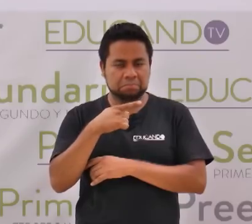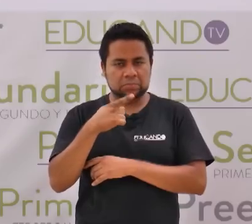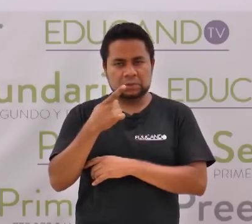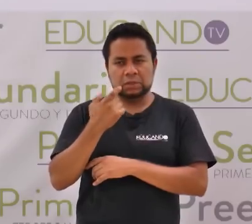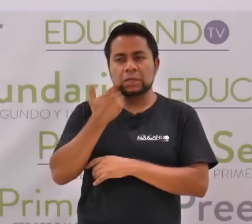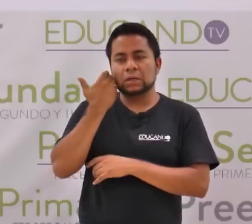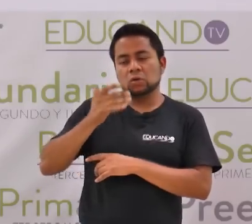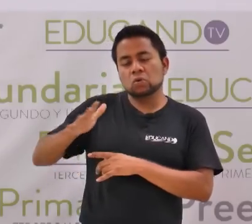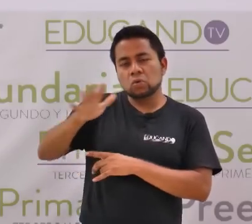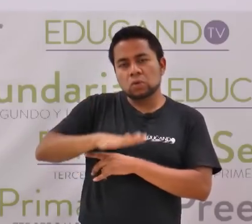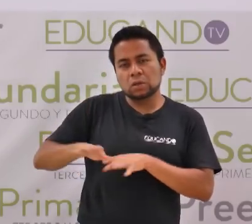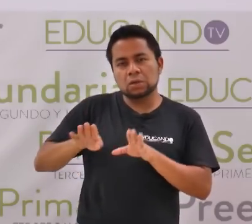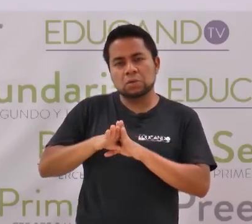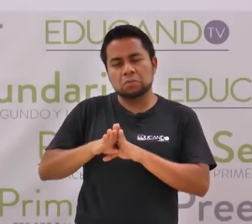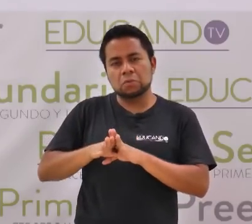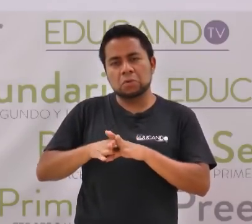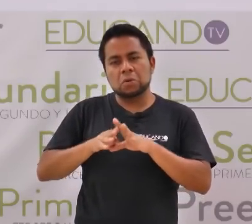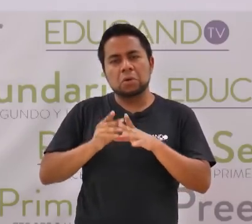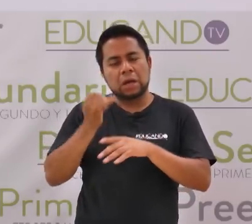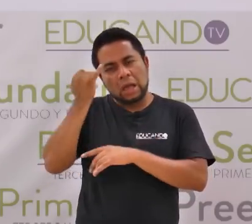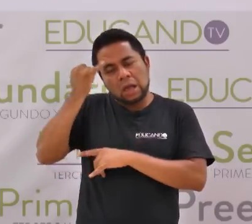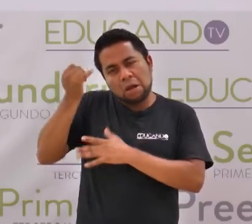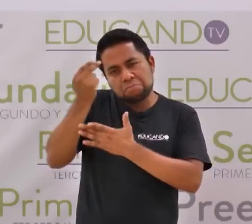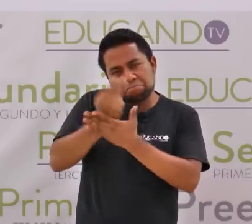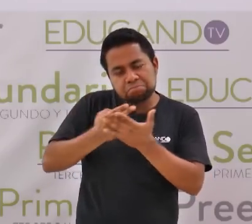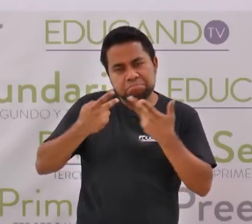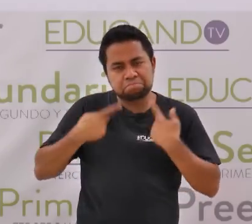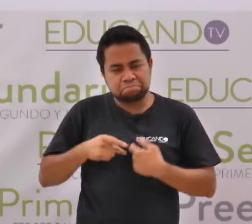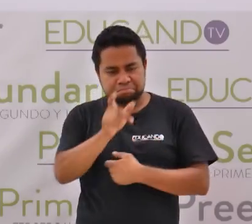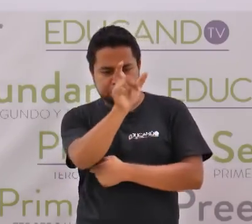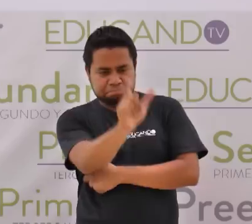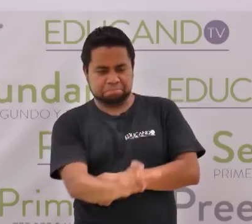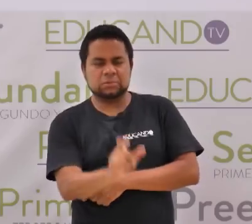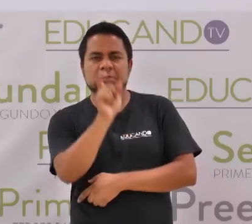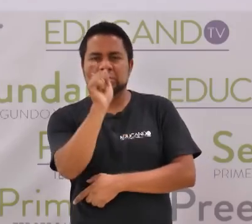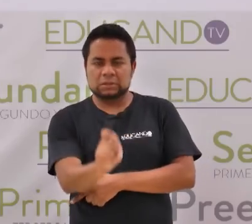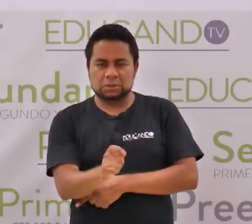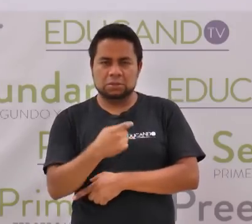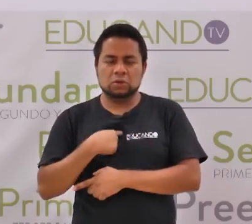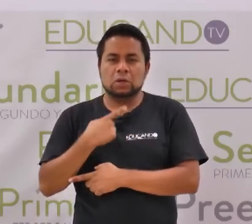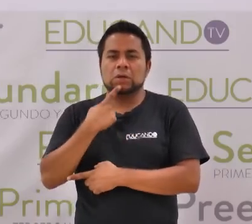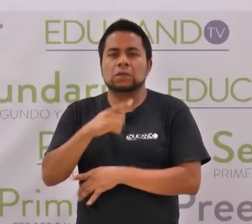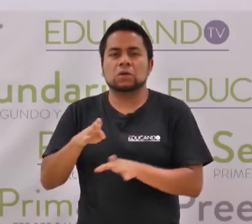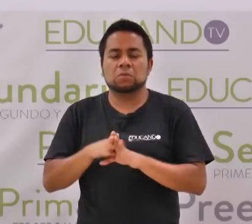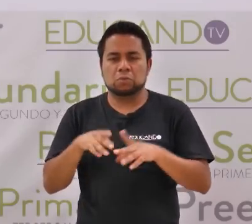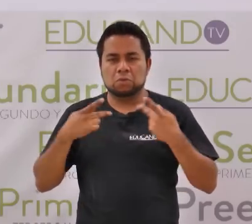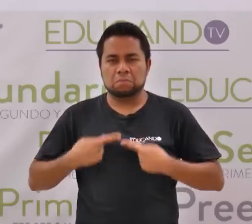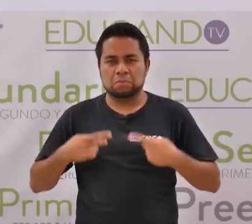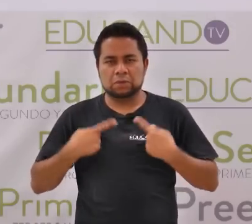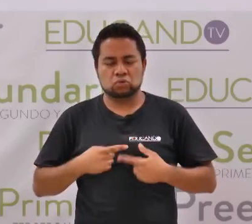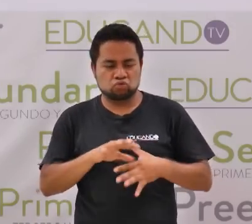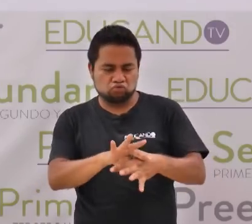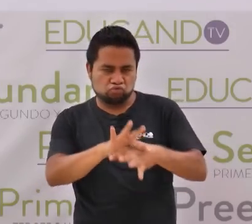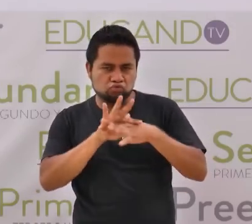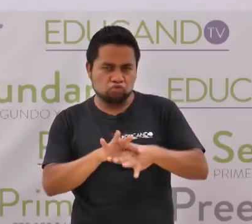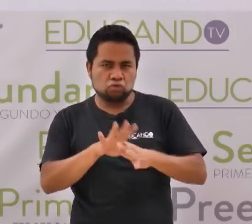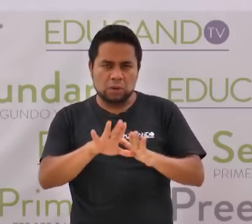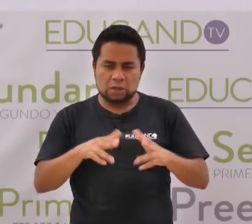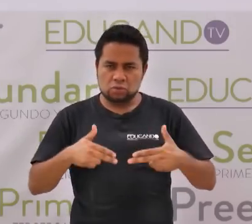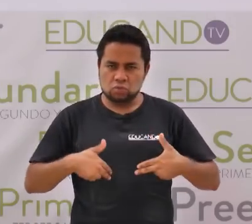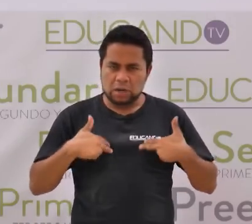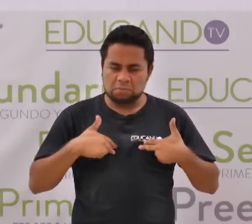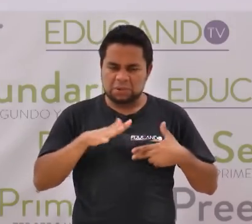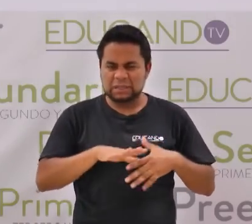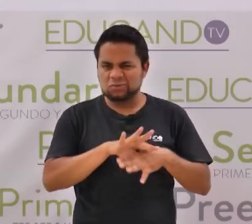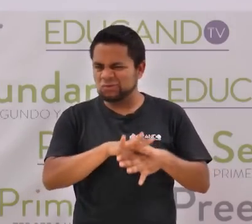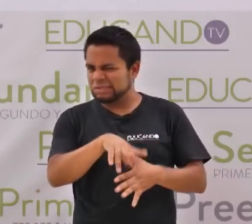que ustedes crean personajes sólidos, me refiero a que tienen que ser personajes muy humanos,